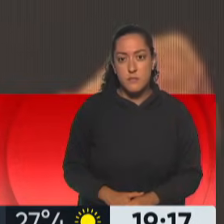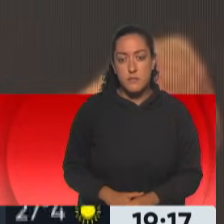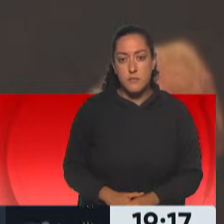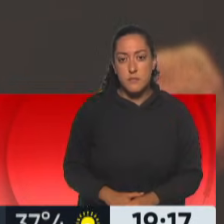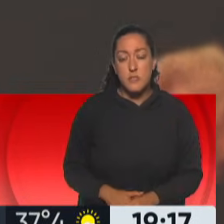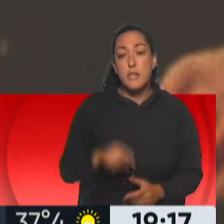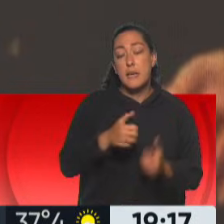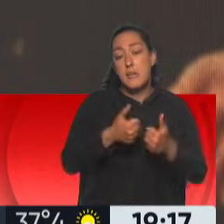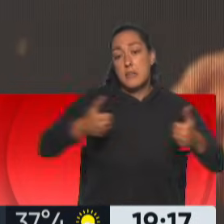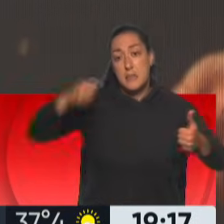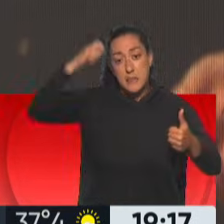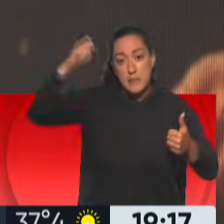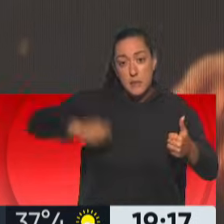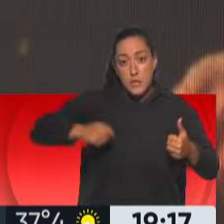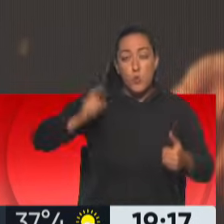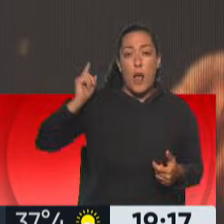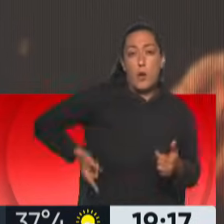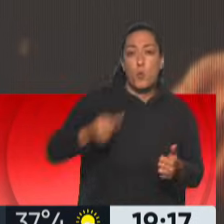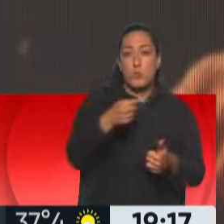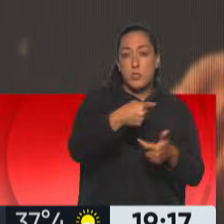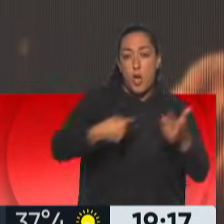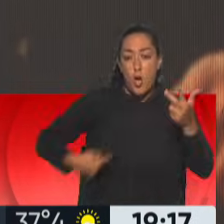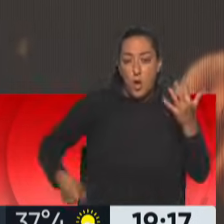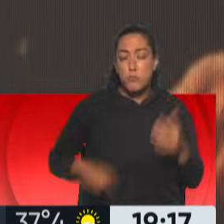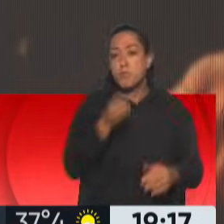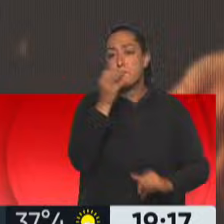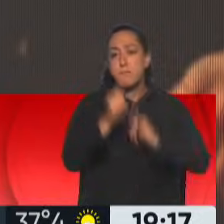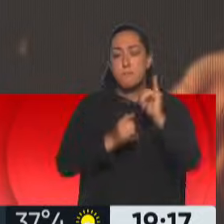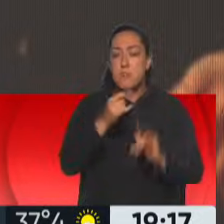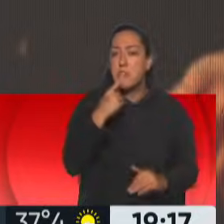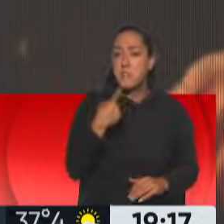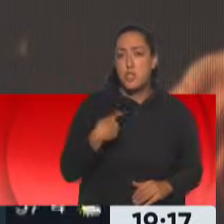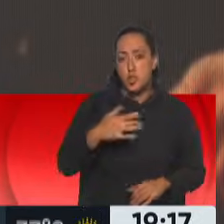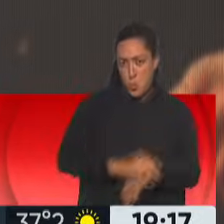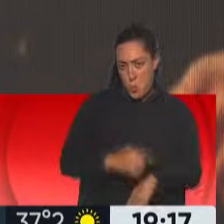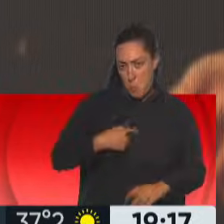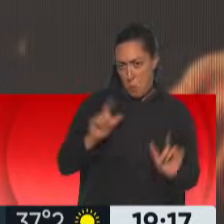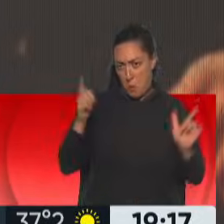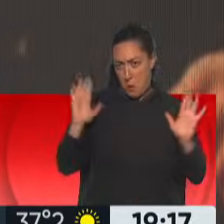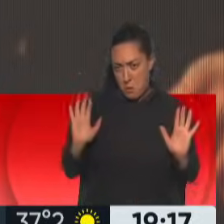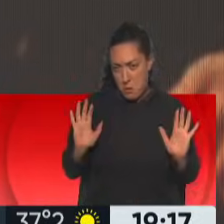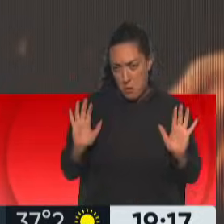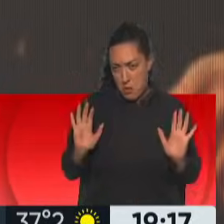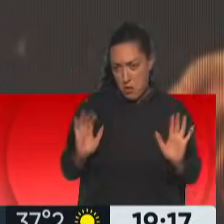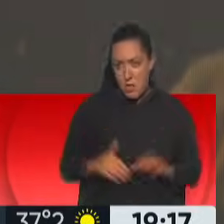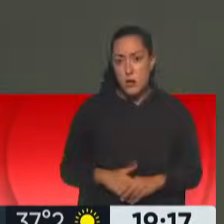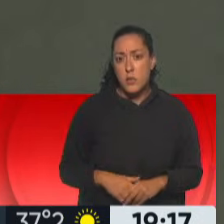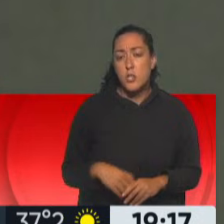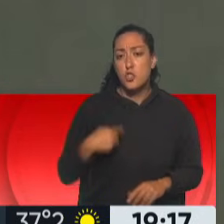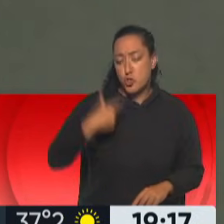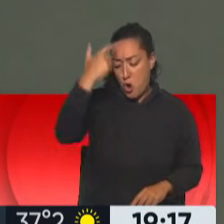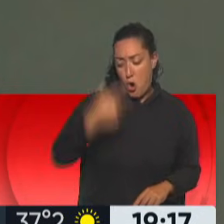ante el tribunal por estos cargos que recién comentábamos. Dijo, soy inocente, no soy culpable. Soy un